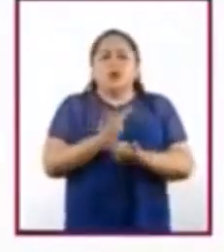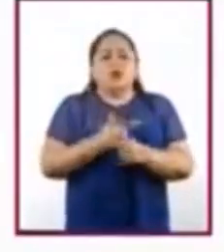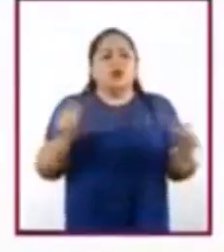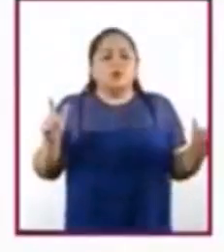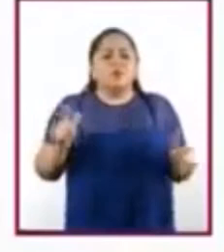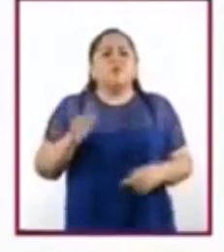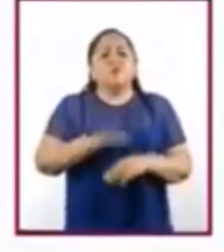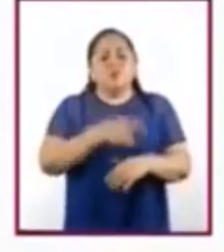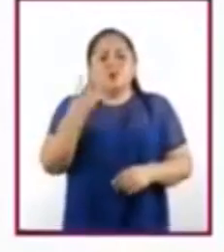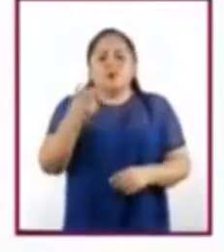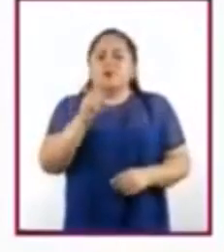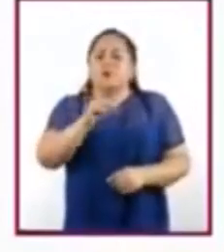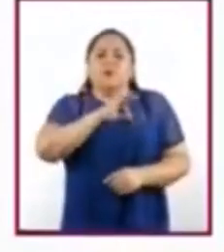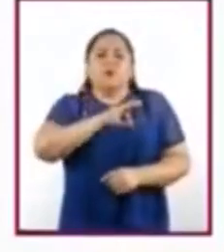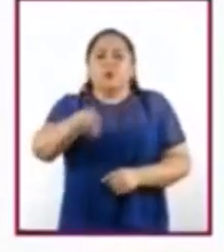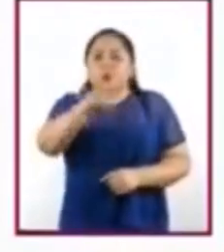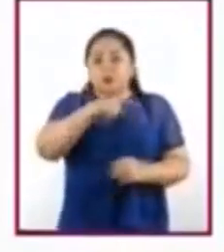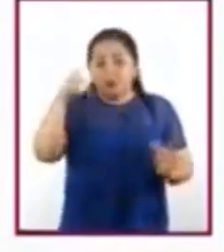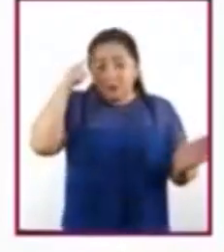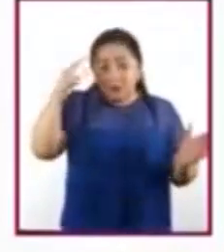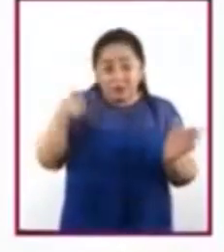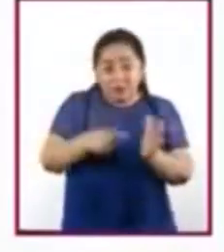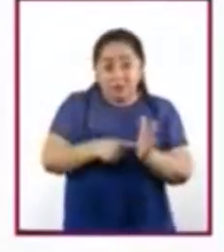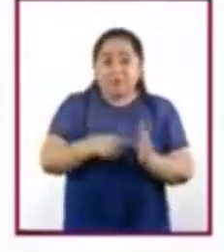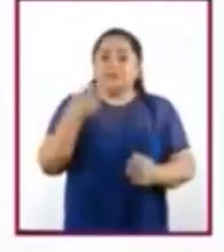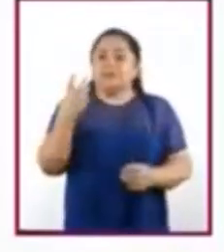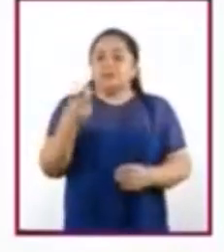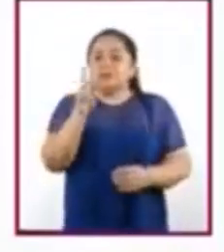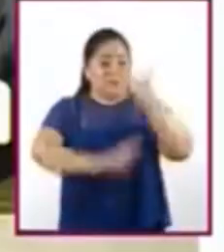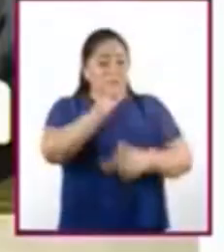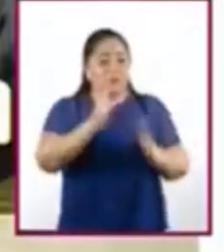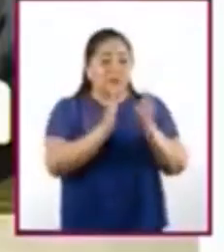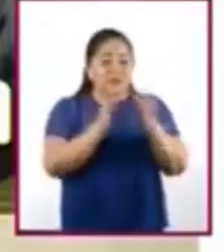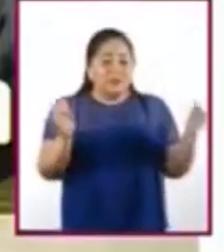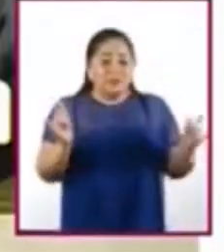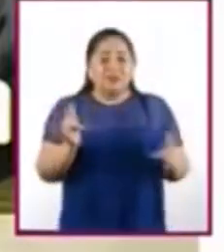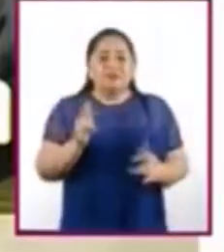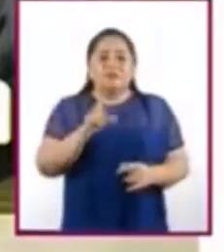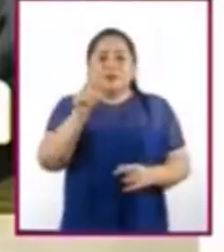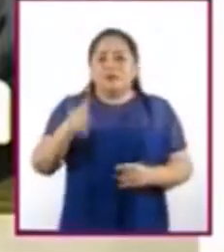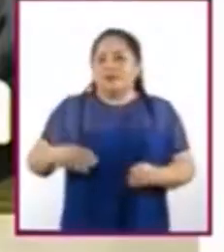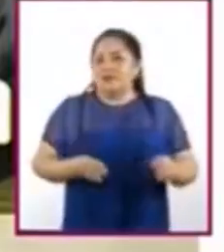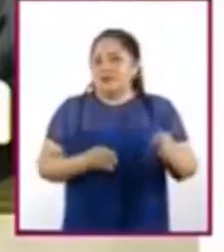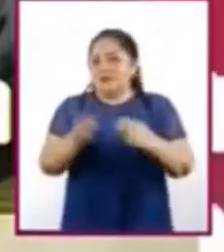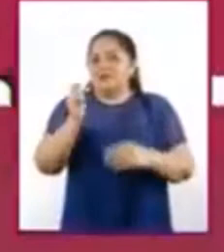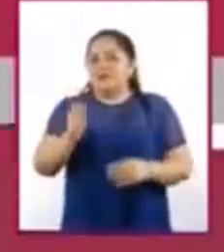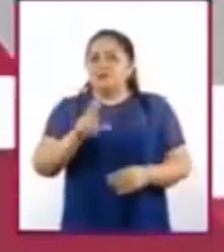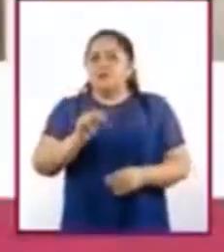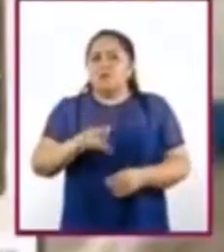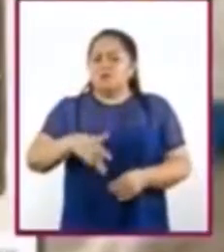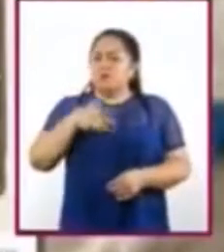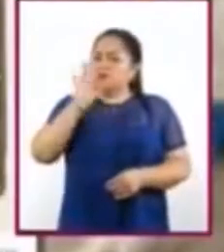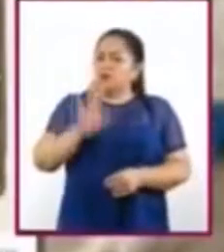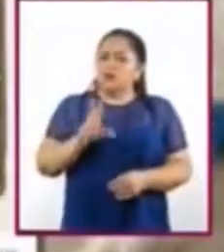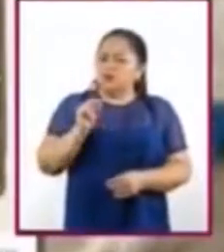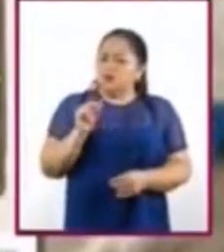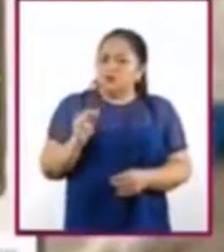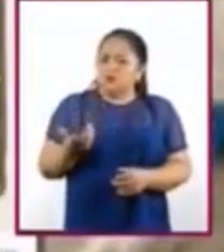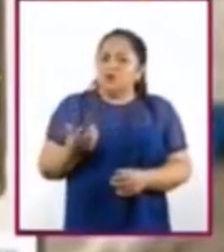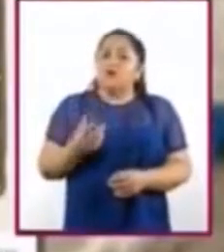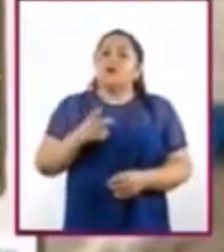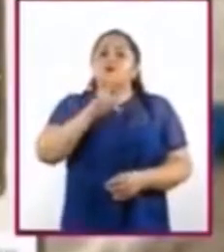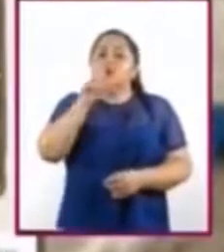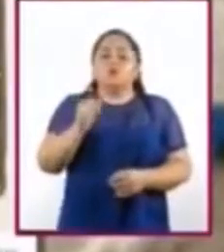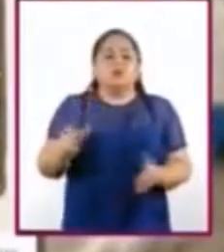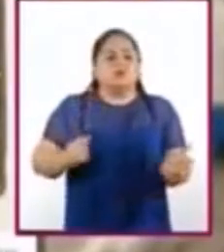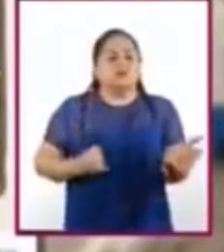lo cual no podemos creer que la Revolución Francesa estaba tomando caminos que no le parecían correctos. Tomó